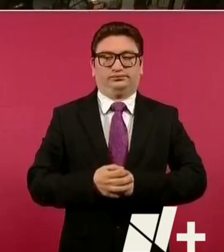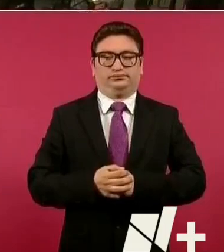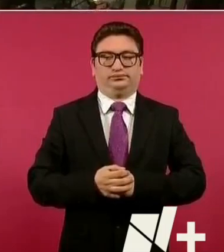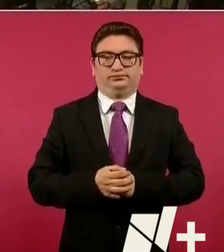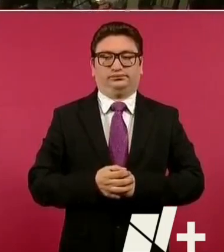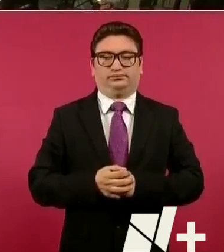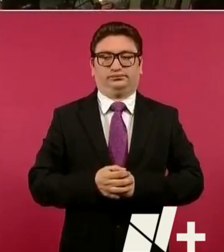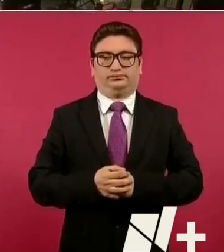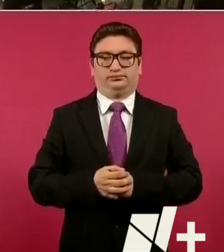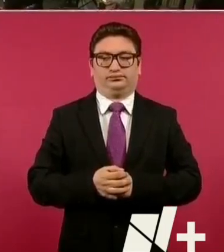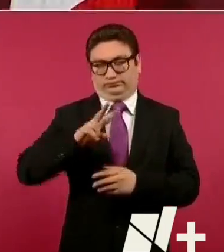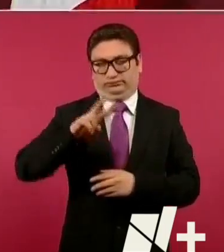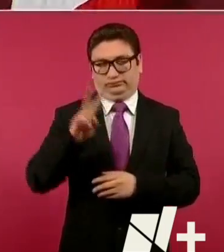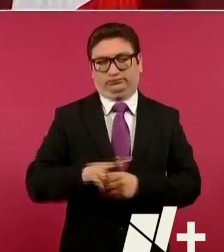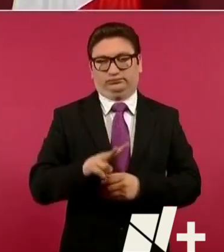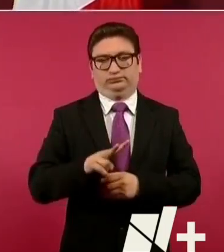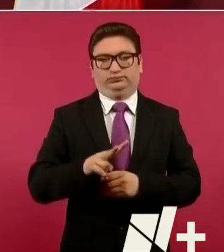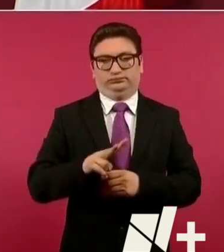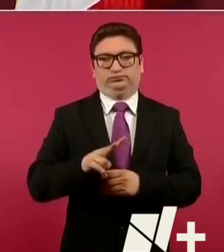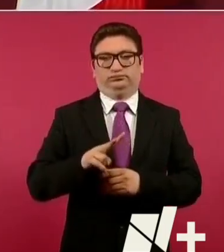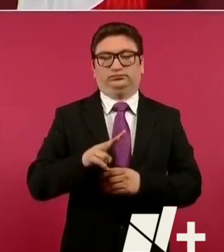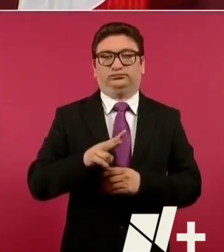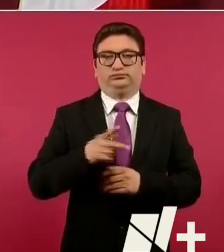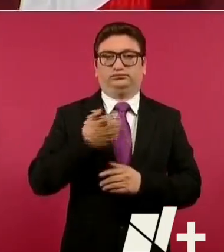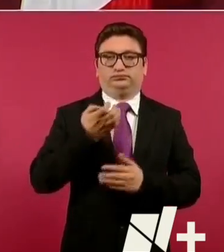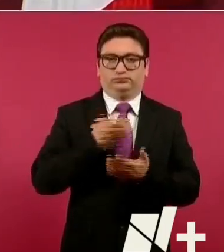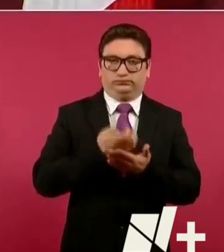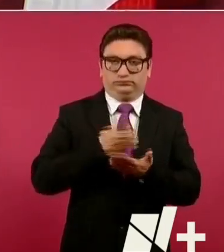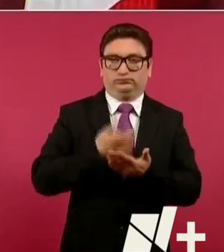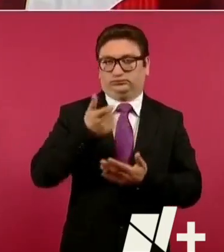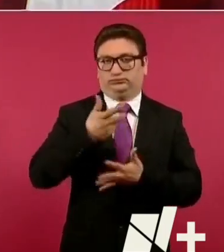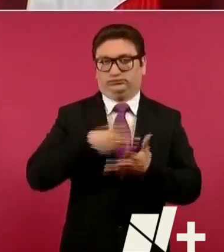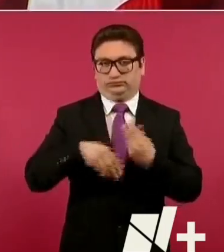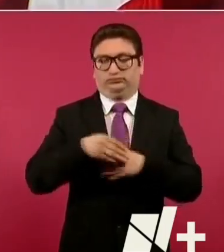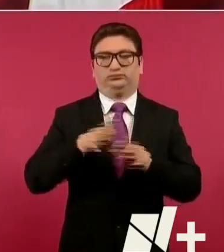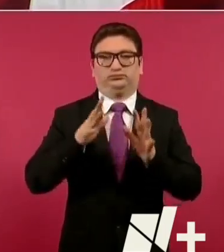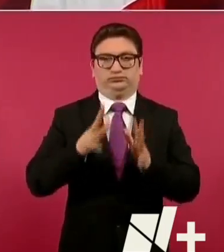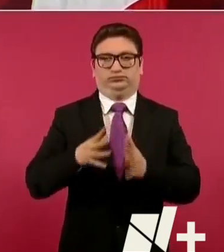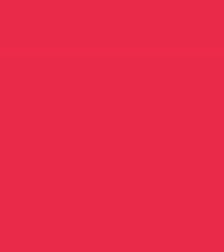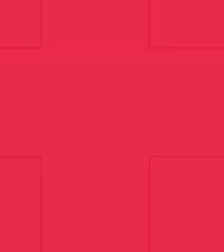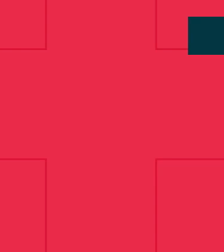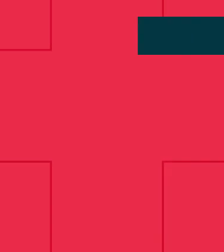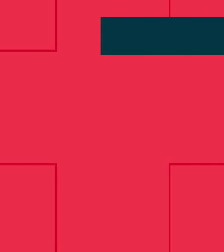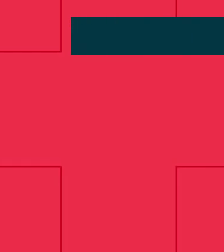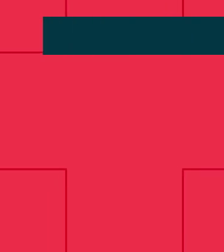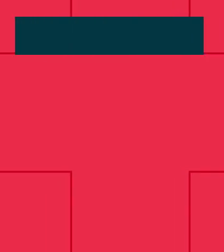en ese sentido. Ya financieramente lo tenemos resuelto, todo el sexenio.